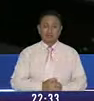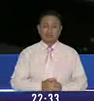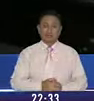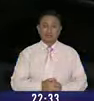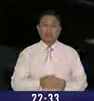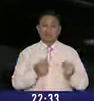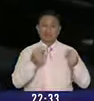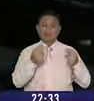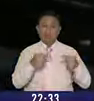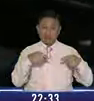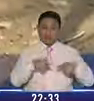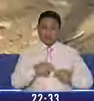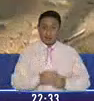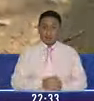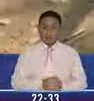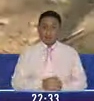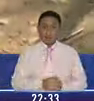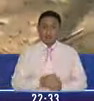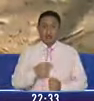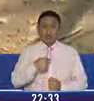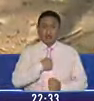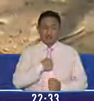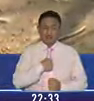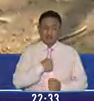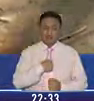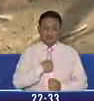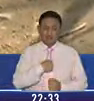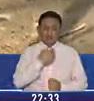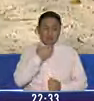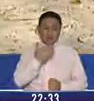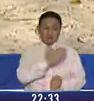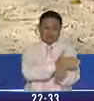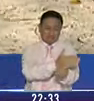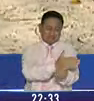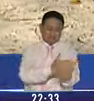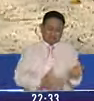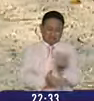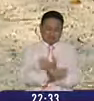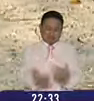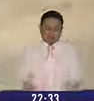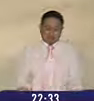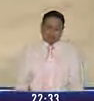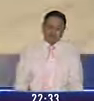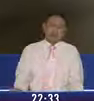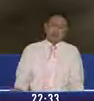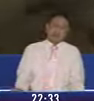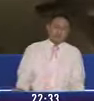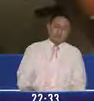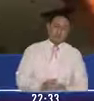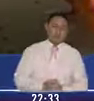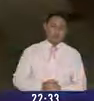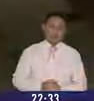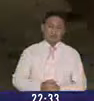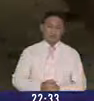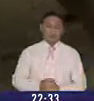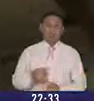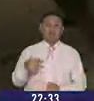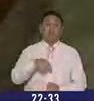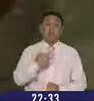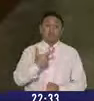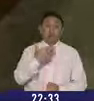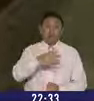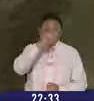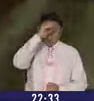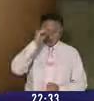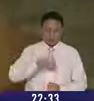de perder el juicio. Me quería morir, corté las venas y entonces ahí toqué fondo. Mientras Lourdes aprendió a